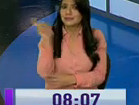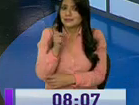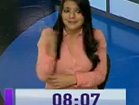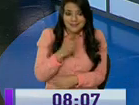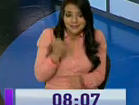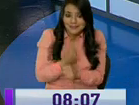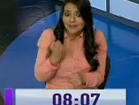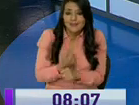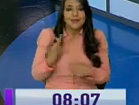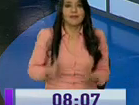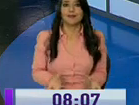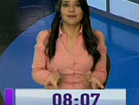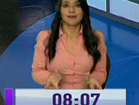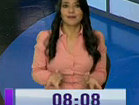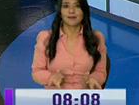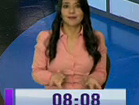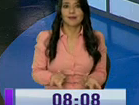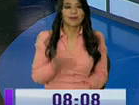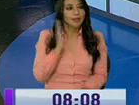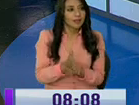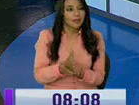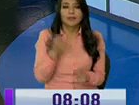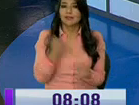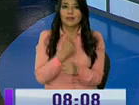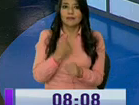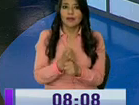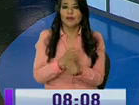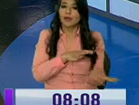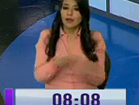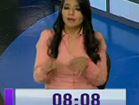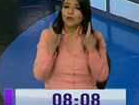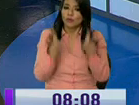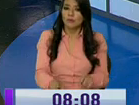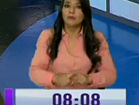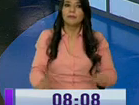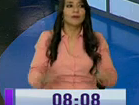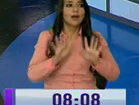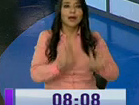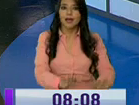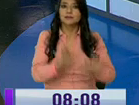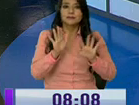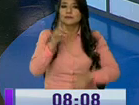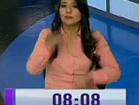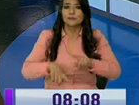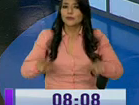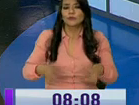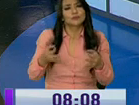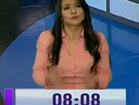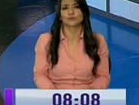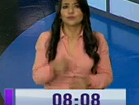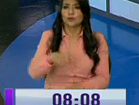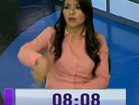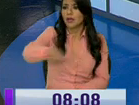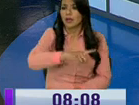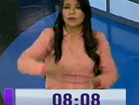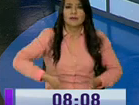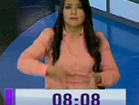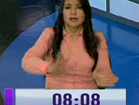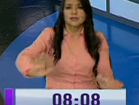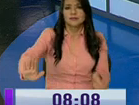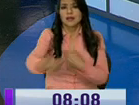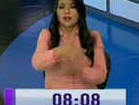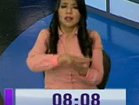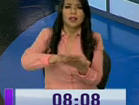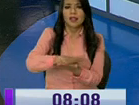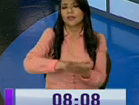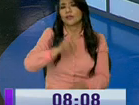y necesitamos cumplir con nuestras actividades y nuestras agendas. Y no es justo, lamentablemente, que por este cierre de vías, por estos